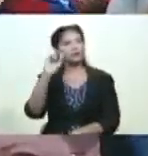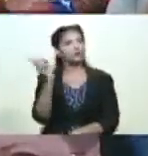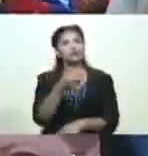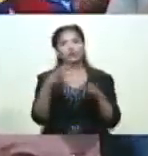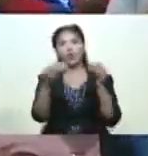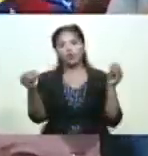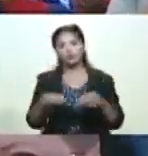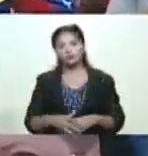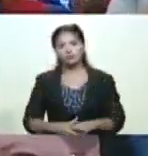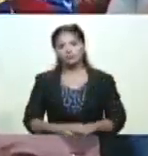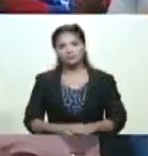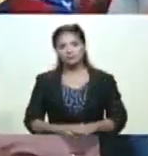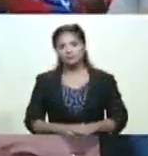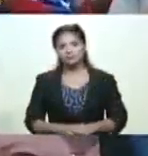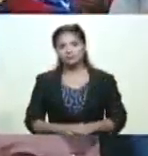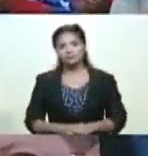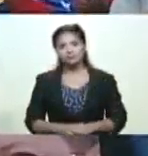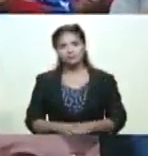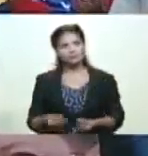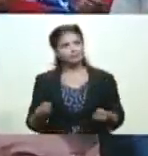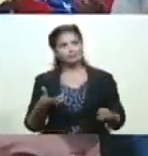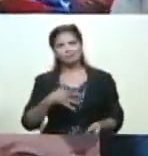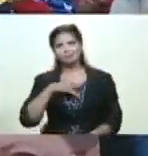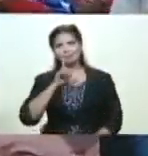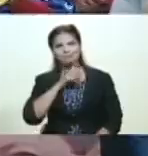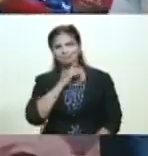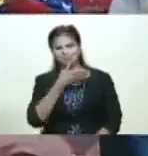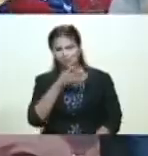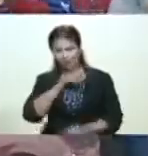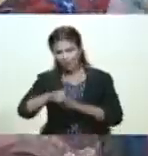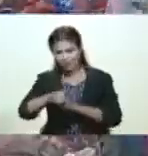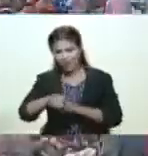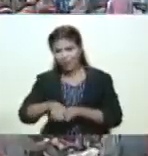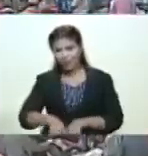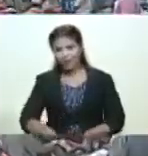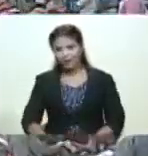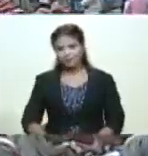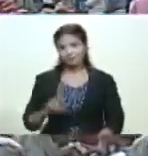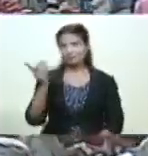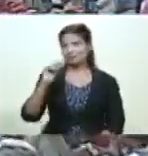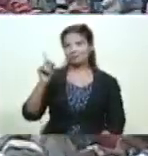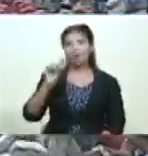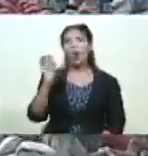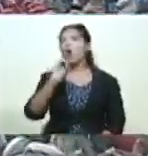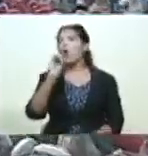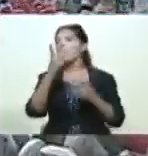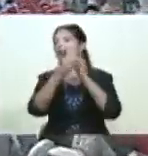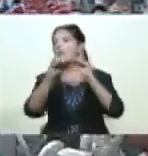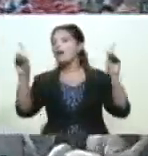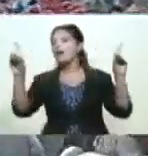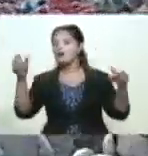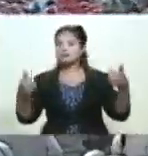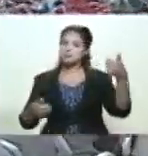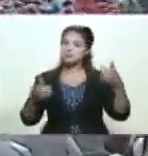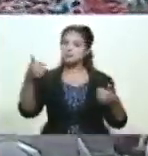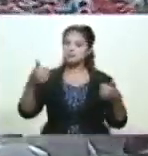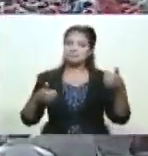Todos. ¿Cómo se llama eso? ¿Dictadura o democracia?